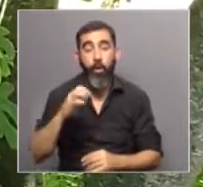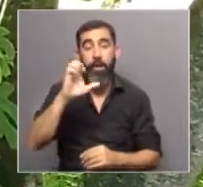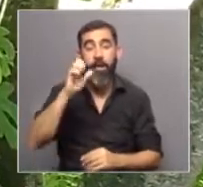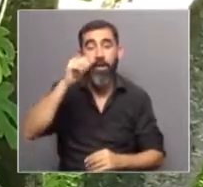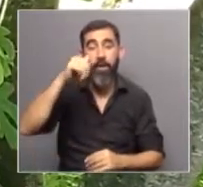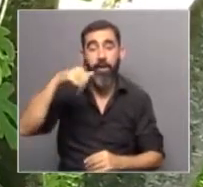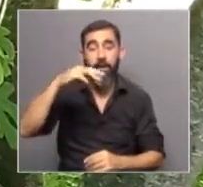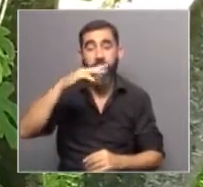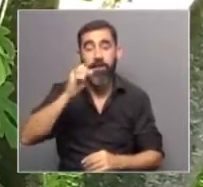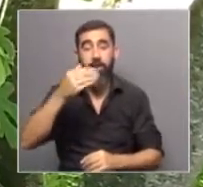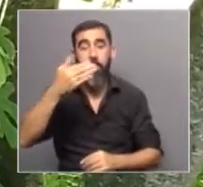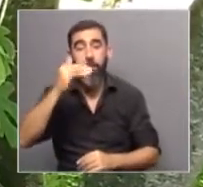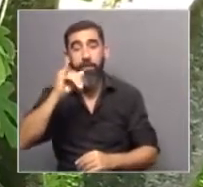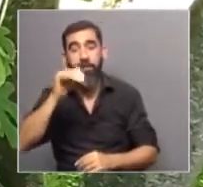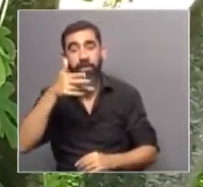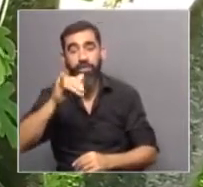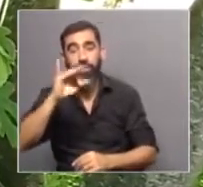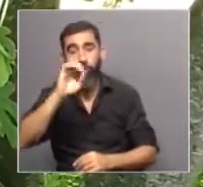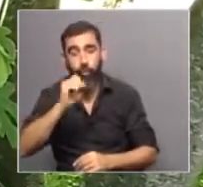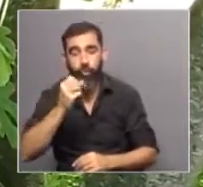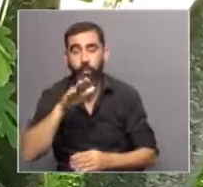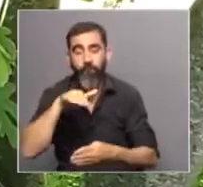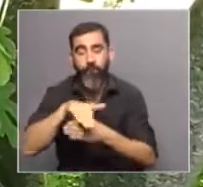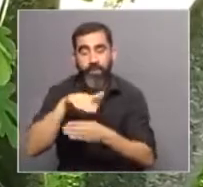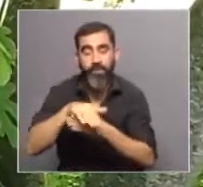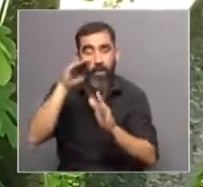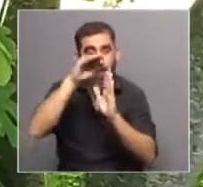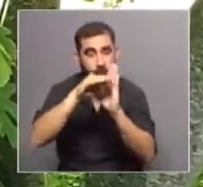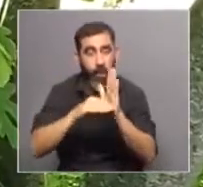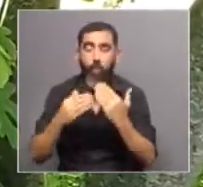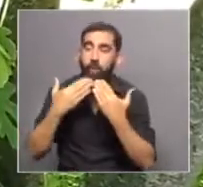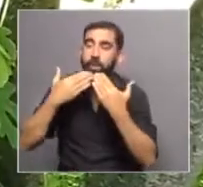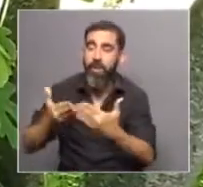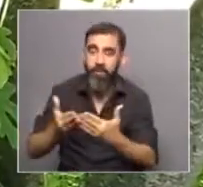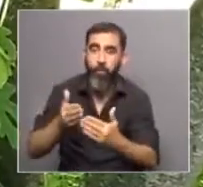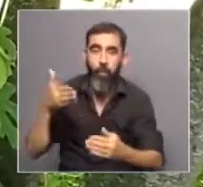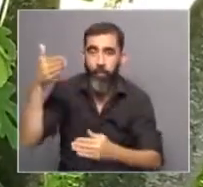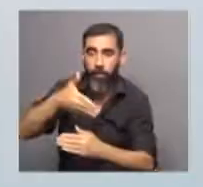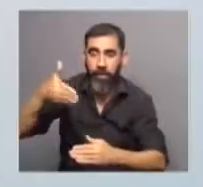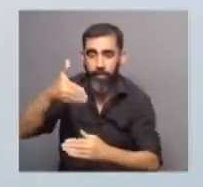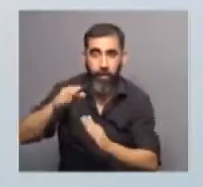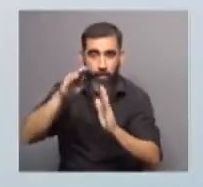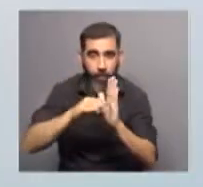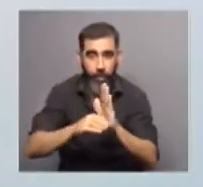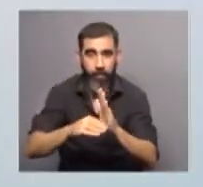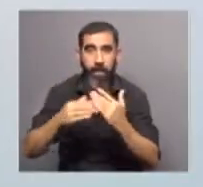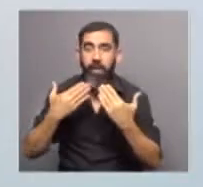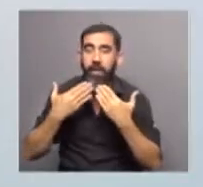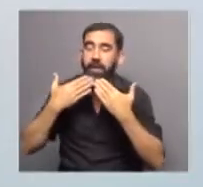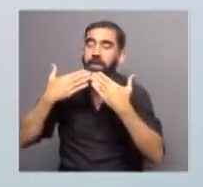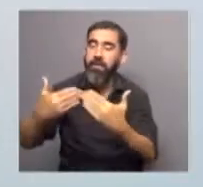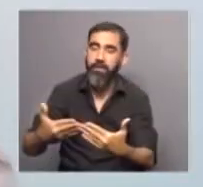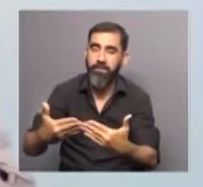Bichitos. Queríamos saludar a Sobre Ciencia, felicitarlos por el programa y agradecerles por haber podido participar en él. Quería